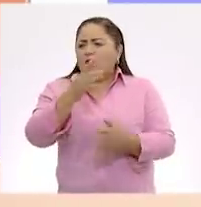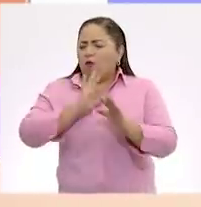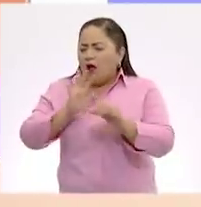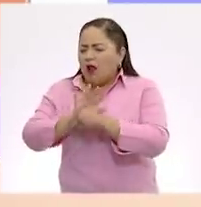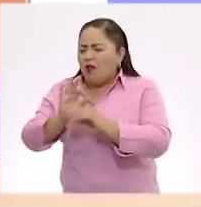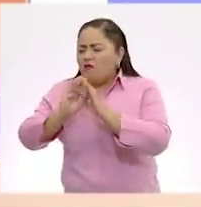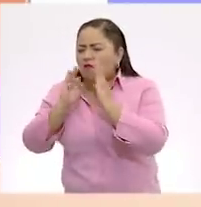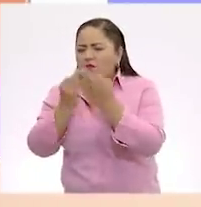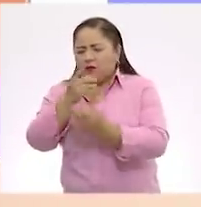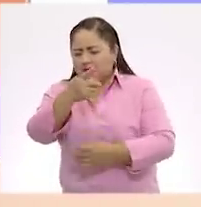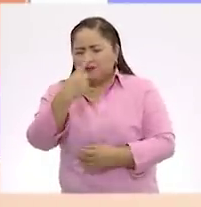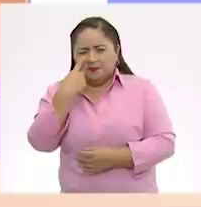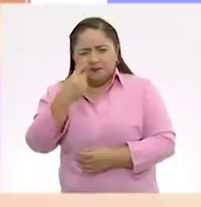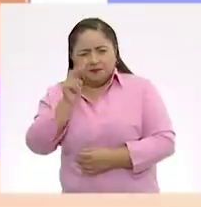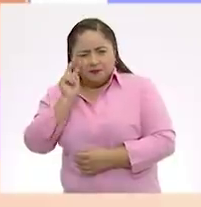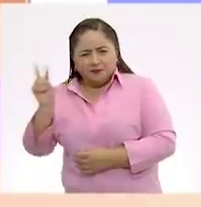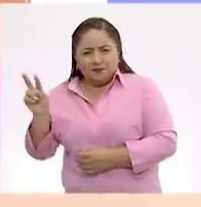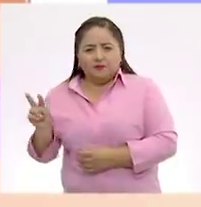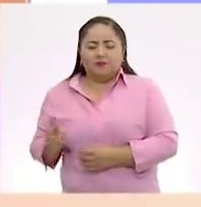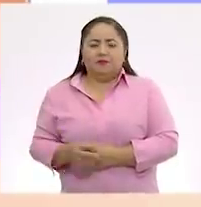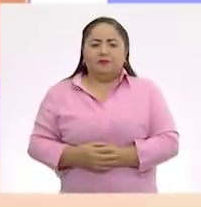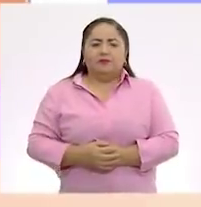dar? Observemos.